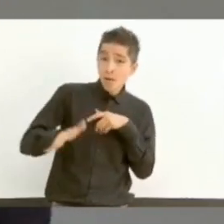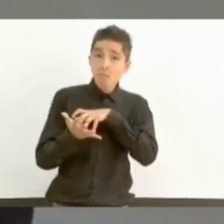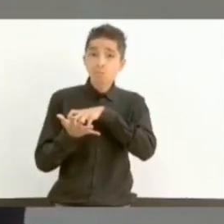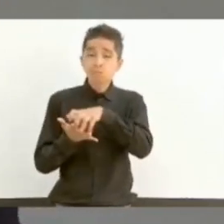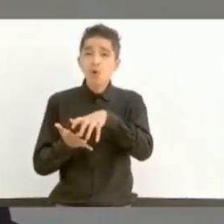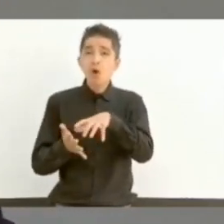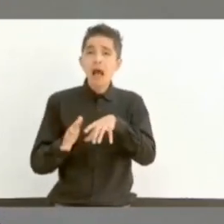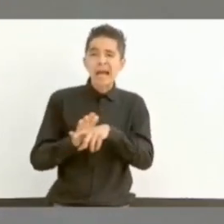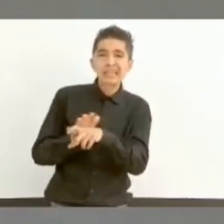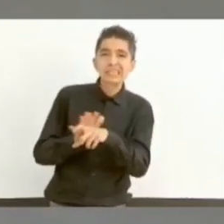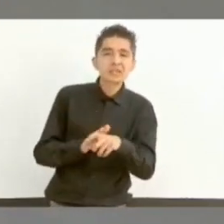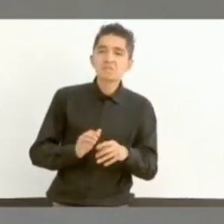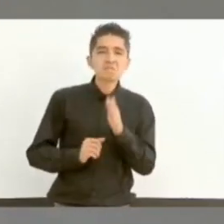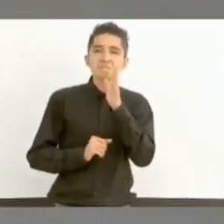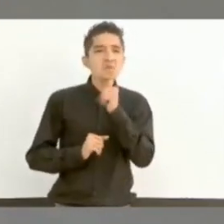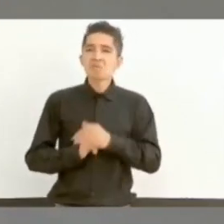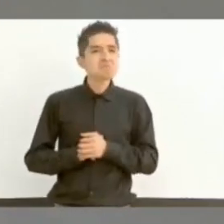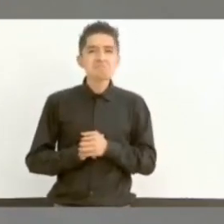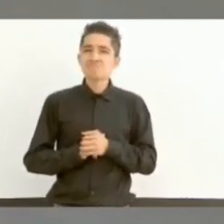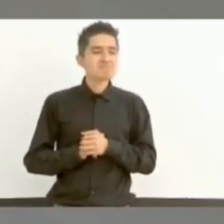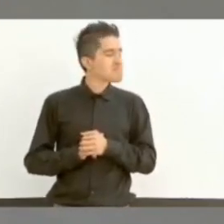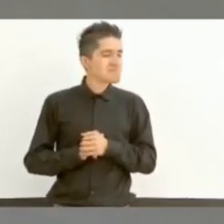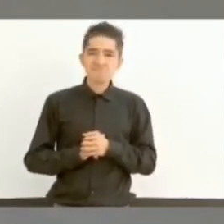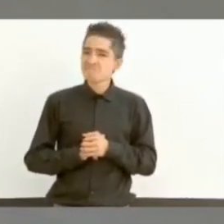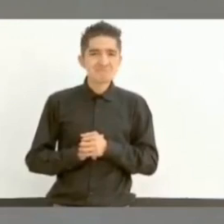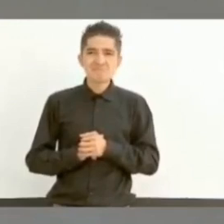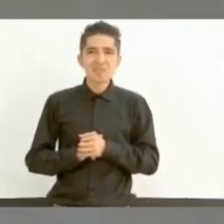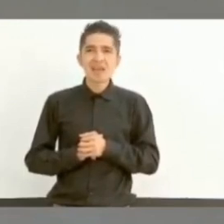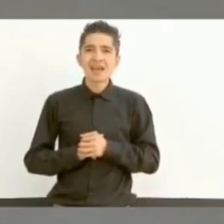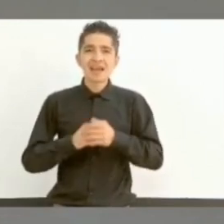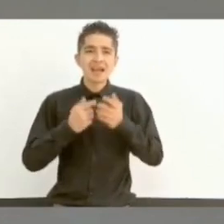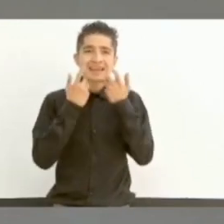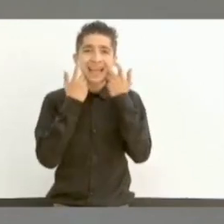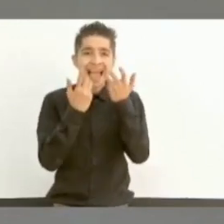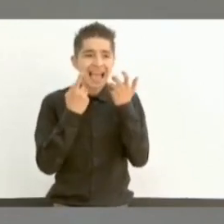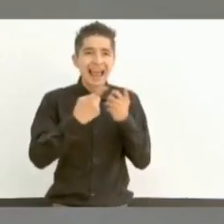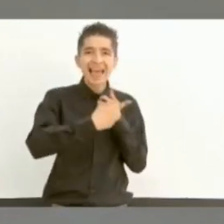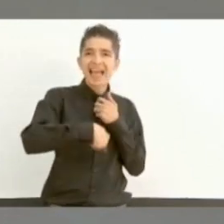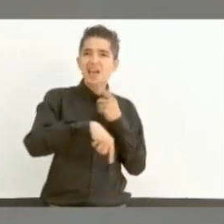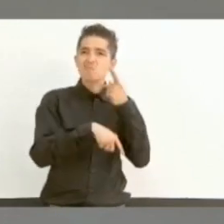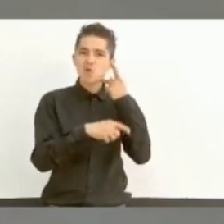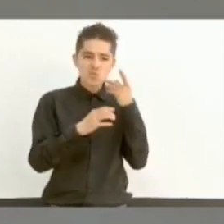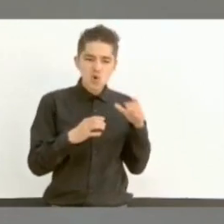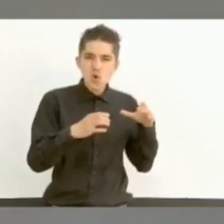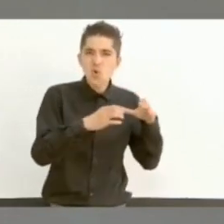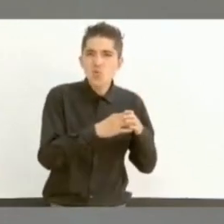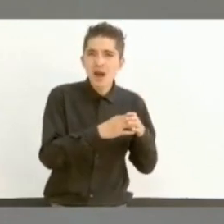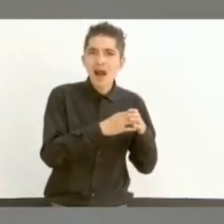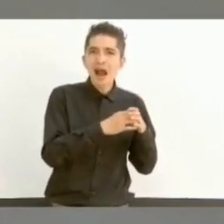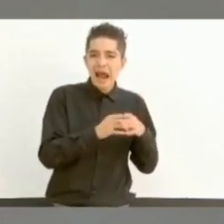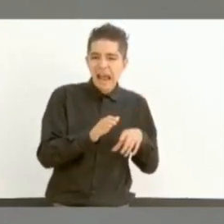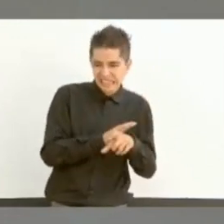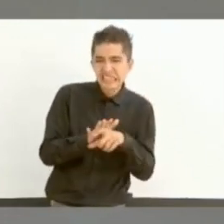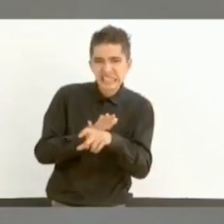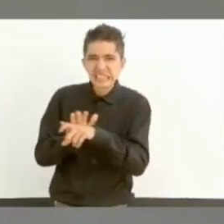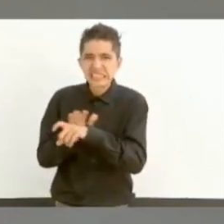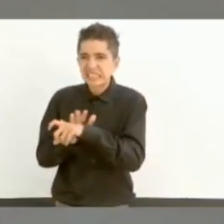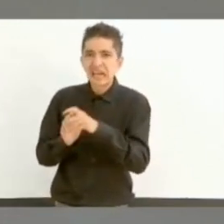aunque se esmeraron en lograrlo los potentados,